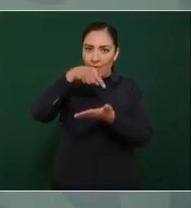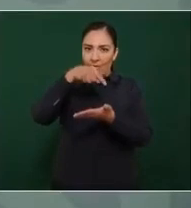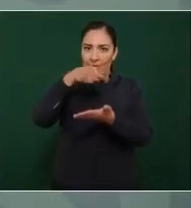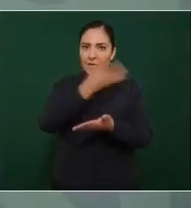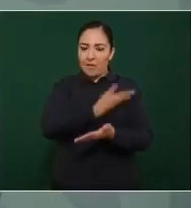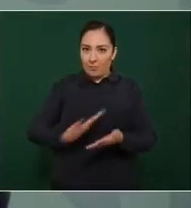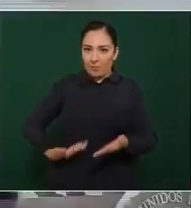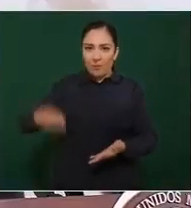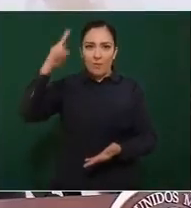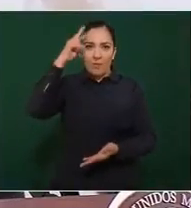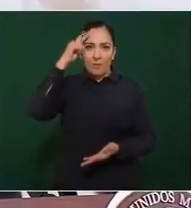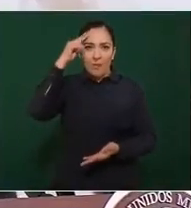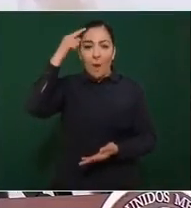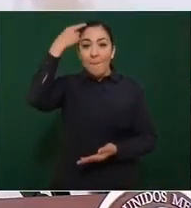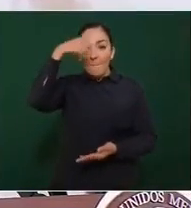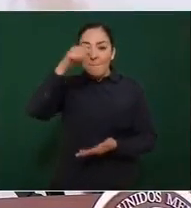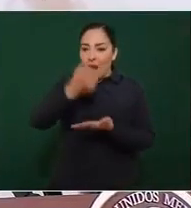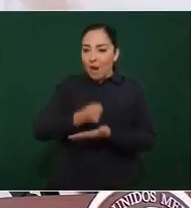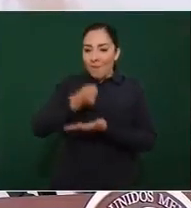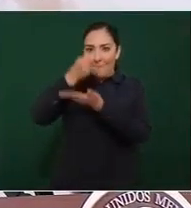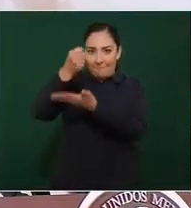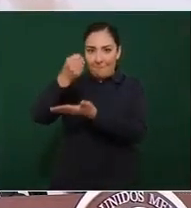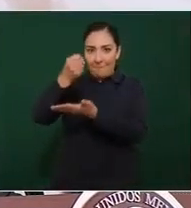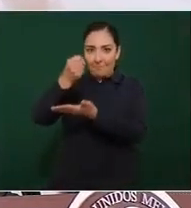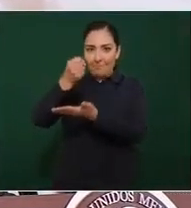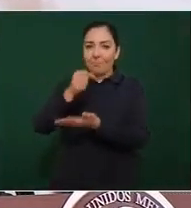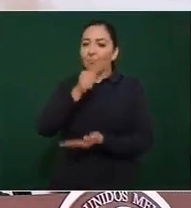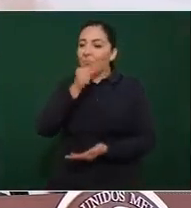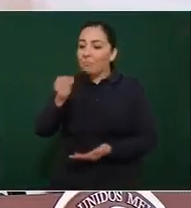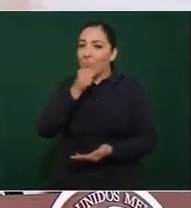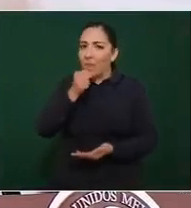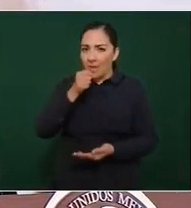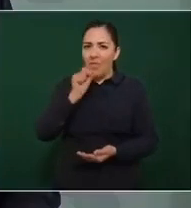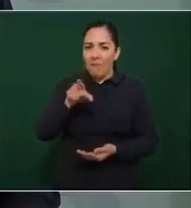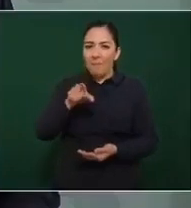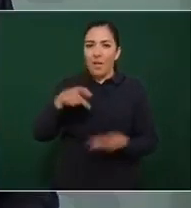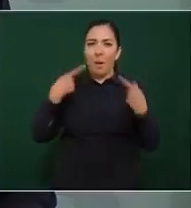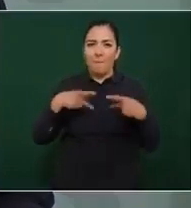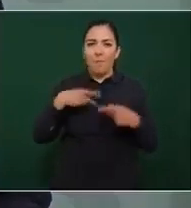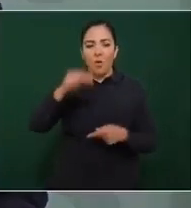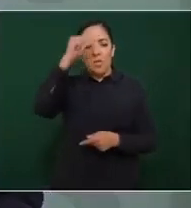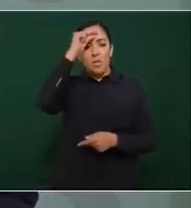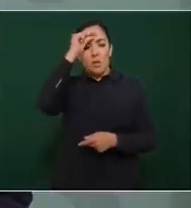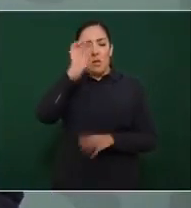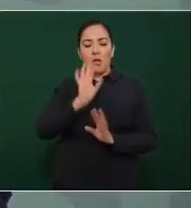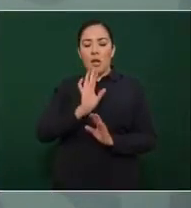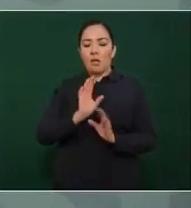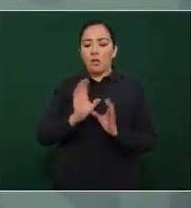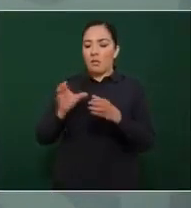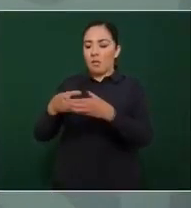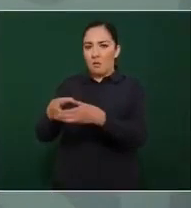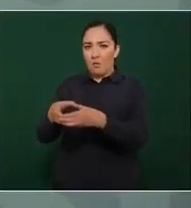para financiar a periodistas y a intelectuales conservadores. Se le